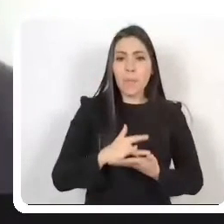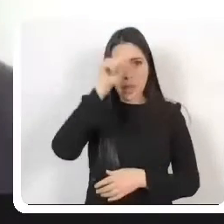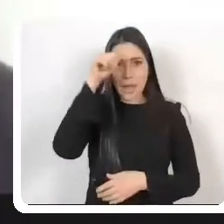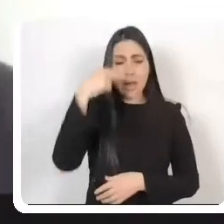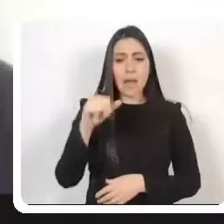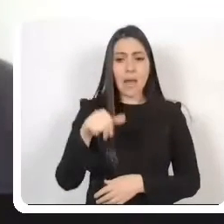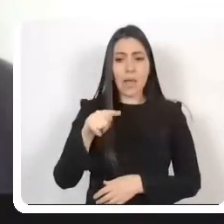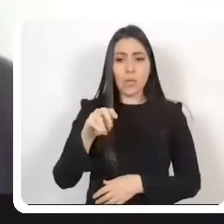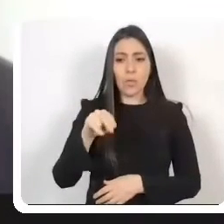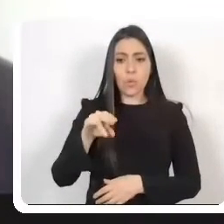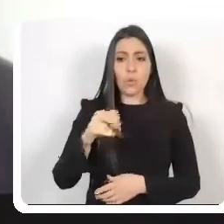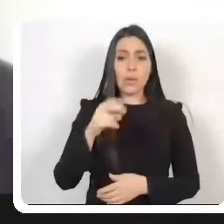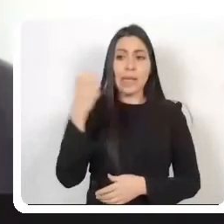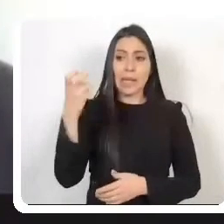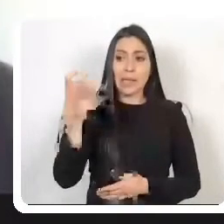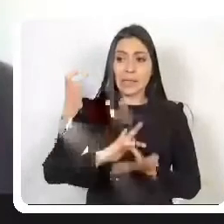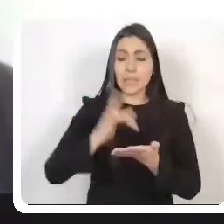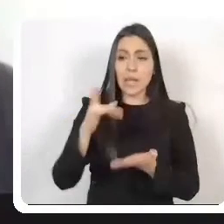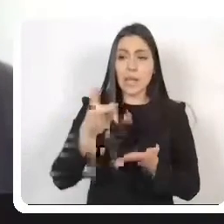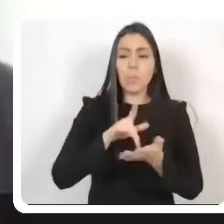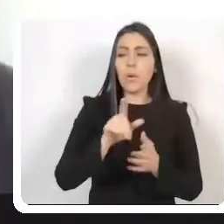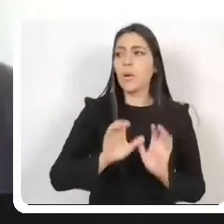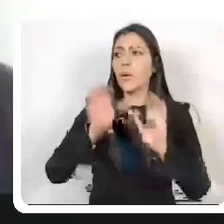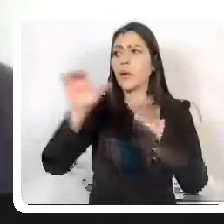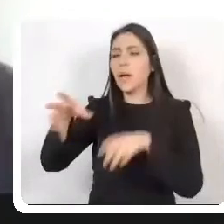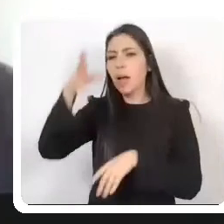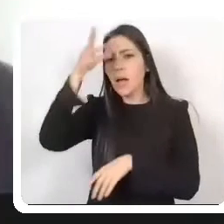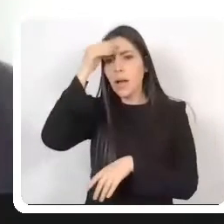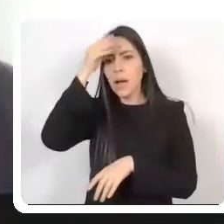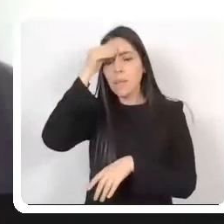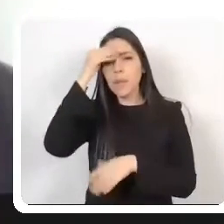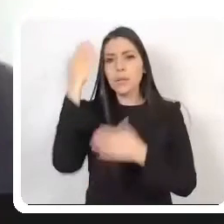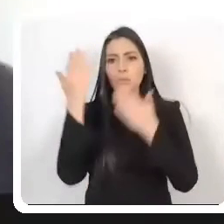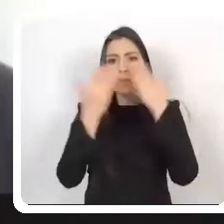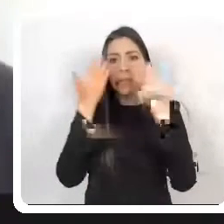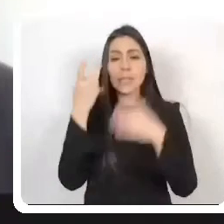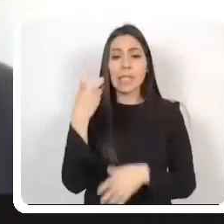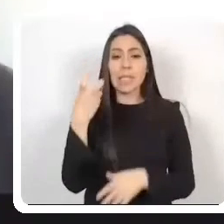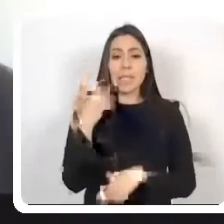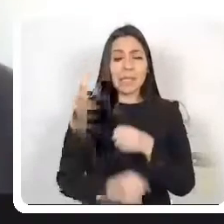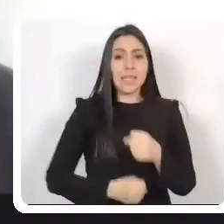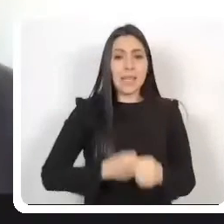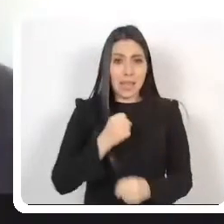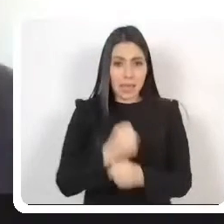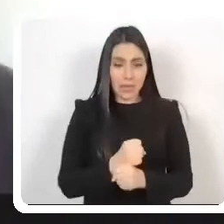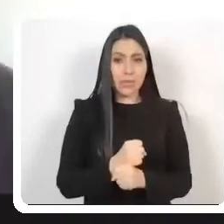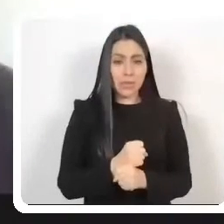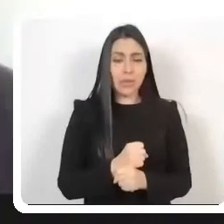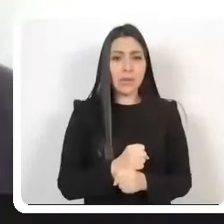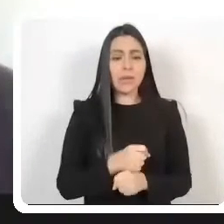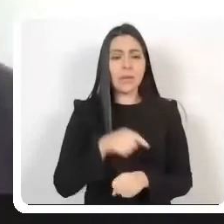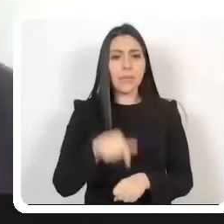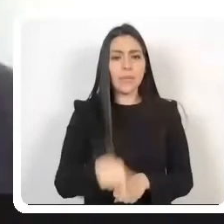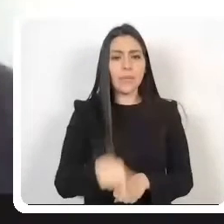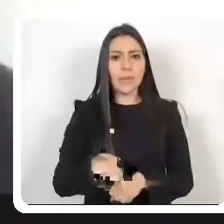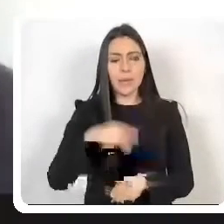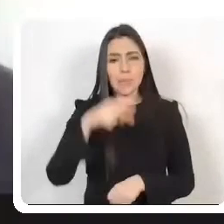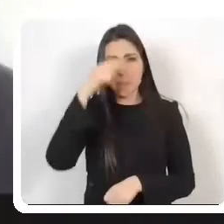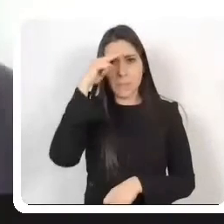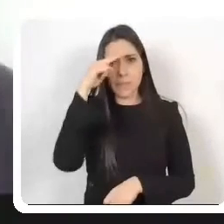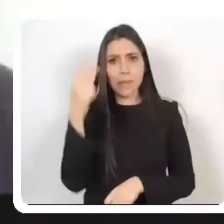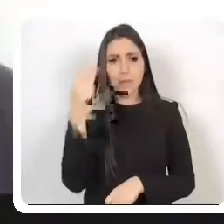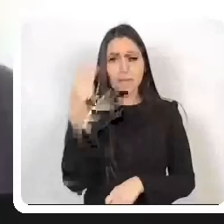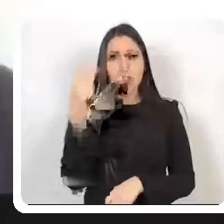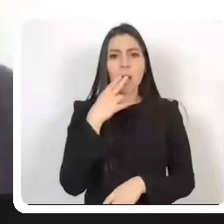Salanueva. Justamente ese mismo año, nuestra amada patria se emancipaba de